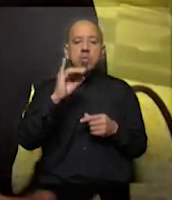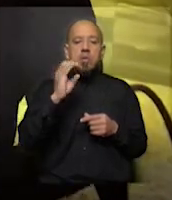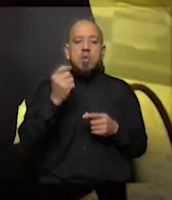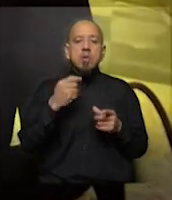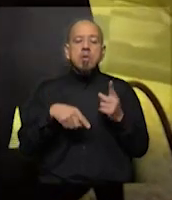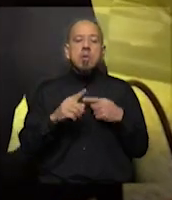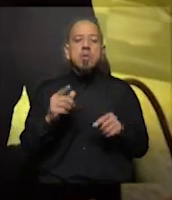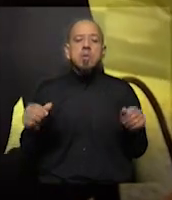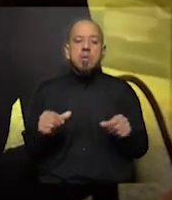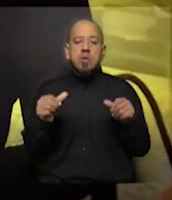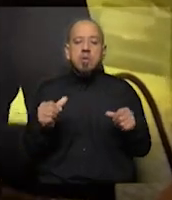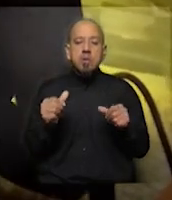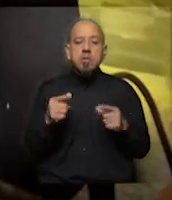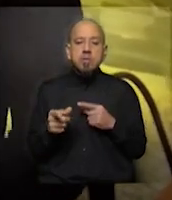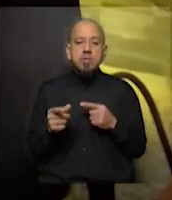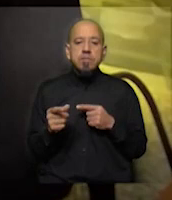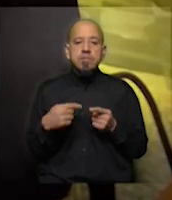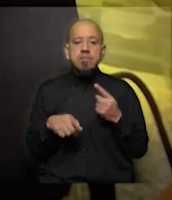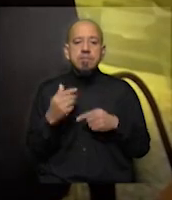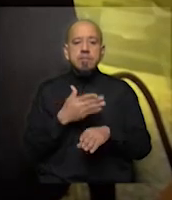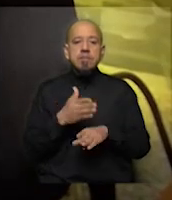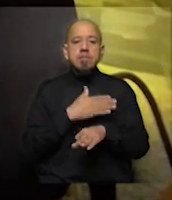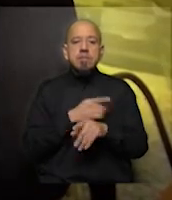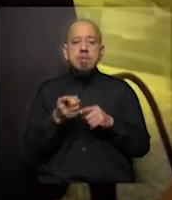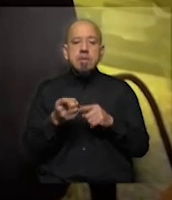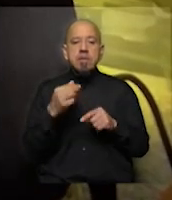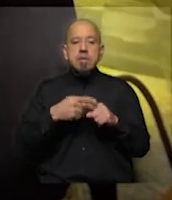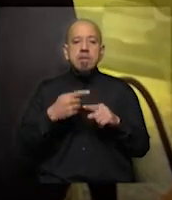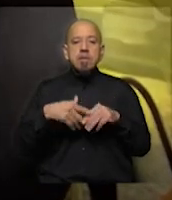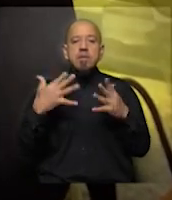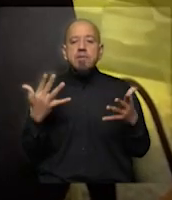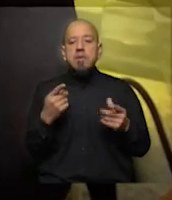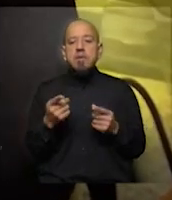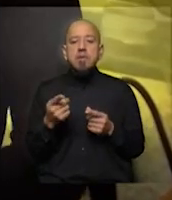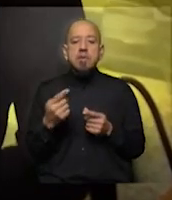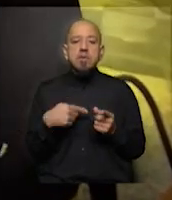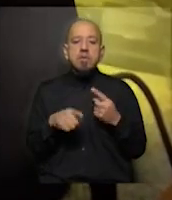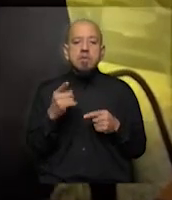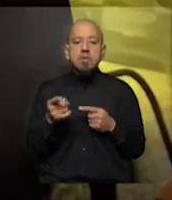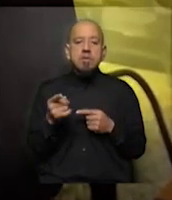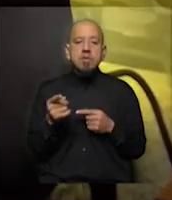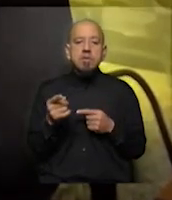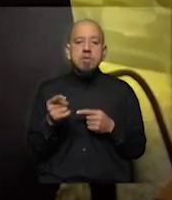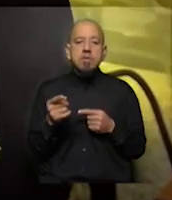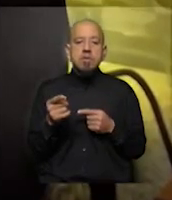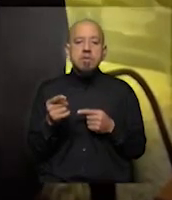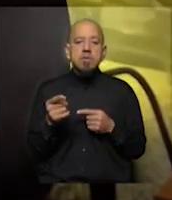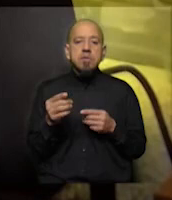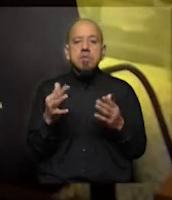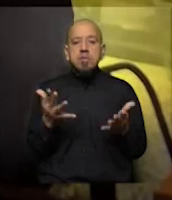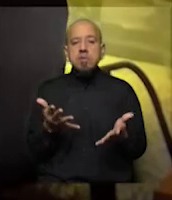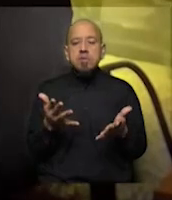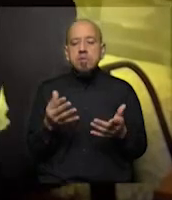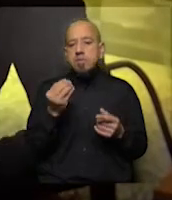hacer algo mucho más íntimo, como previa antes de la fiesta. Buenísimo, así que venimos acá a ver esa parte del ciclo con... comemos algo